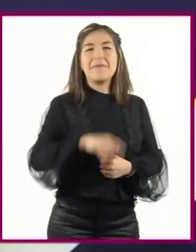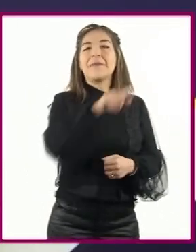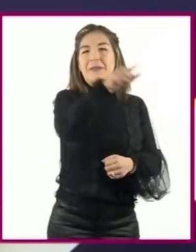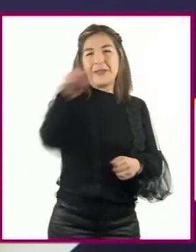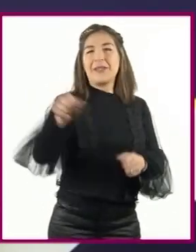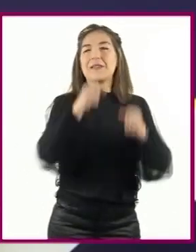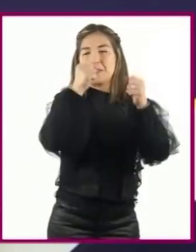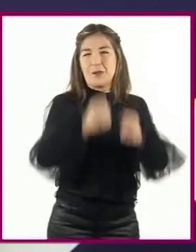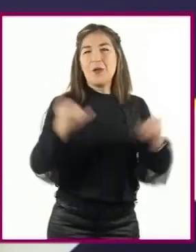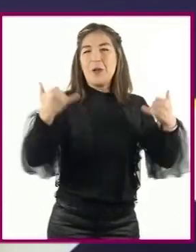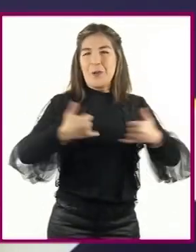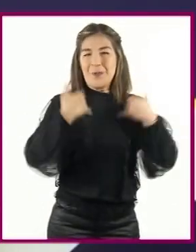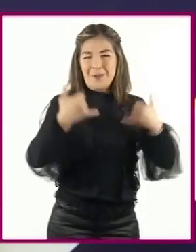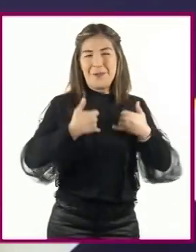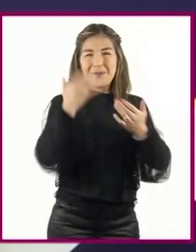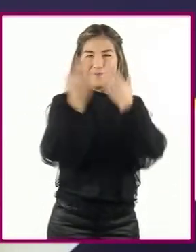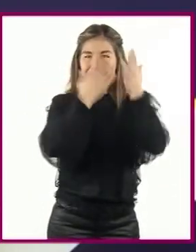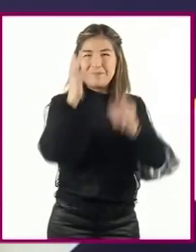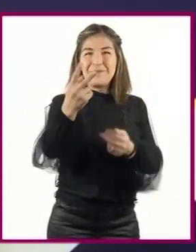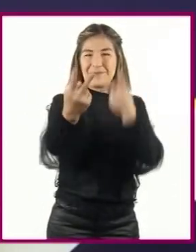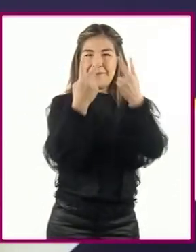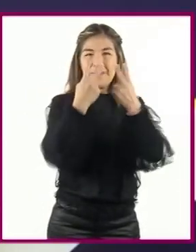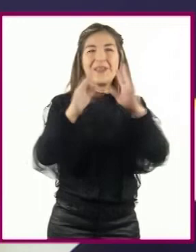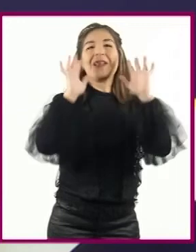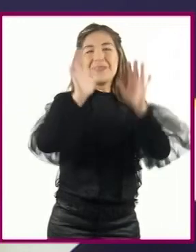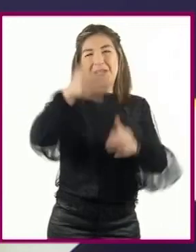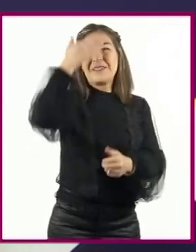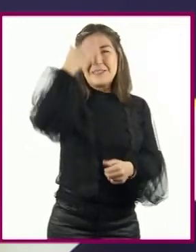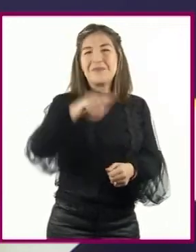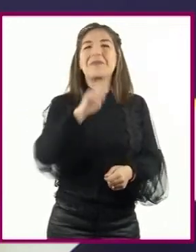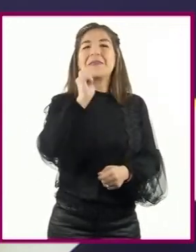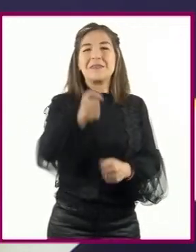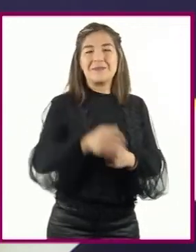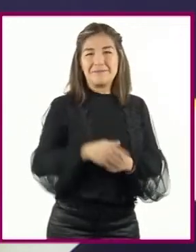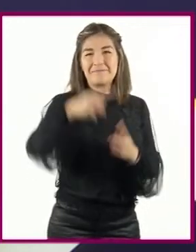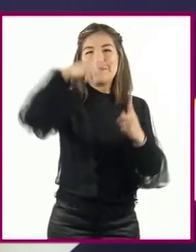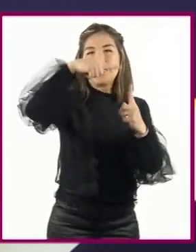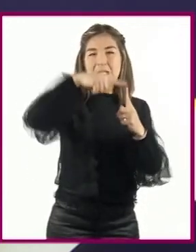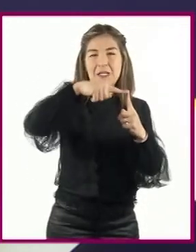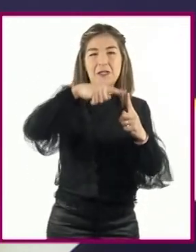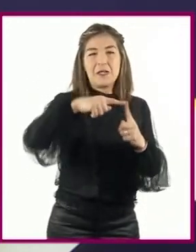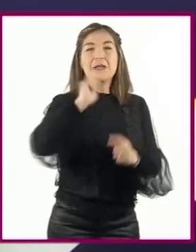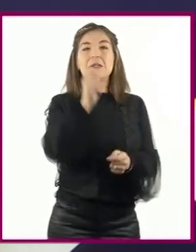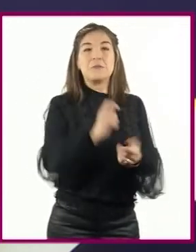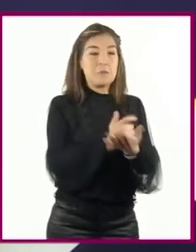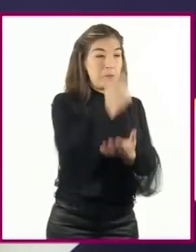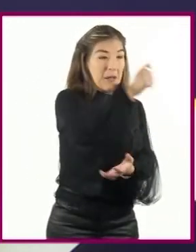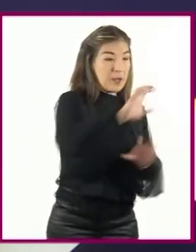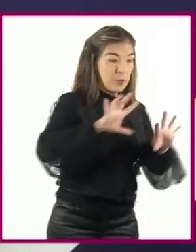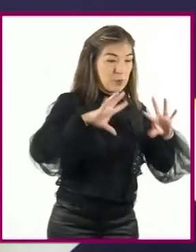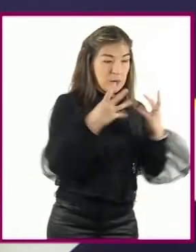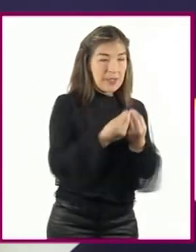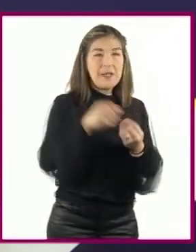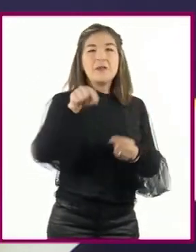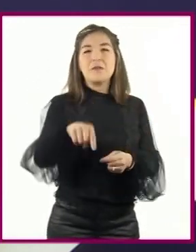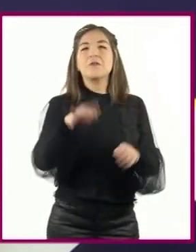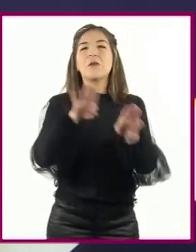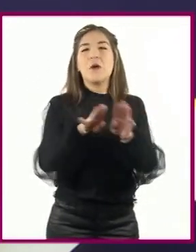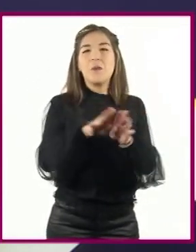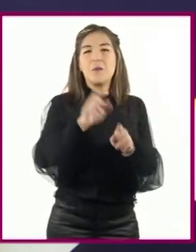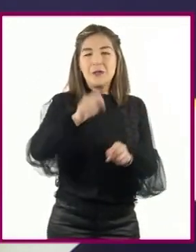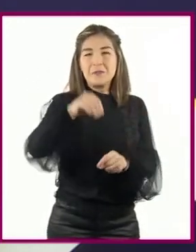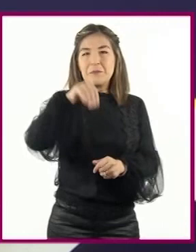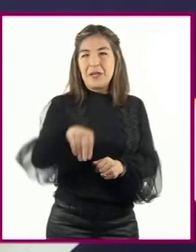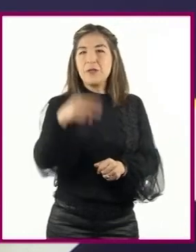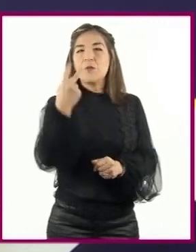Seguramente las y los estudiantes que nos ven ya saben que se trata de una división entre el pago total y los metros cuadrados de madera que